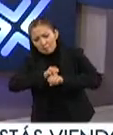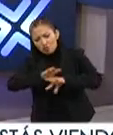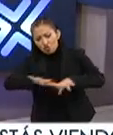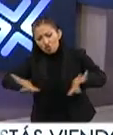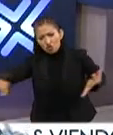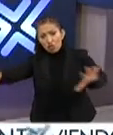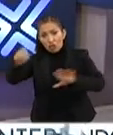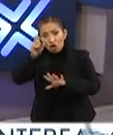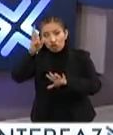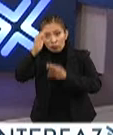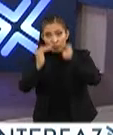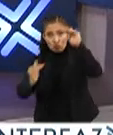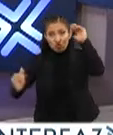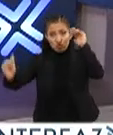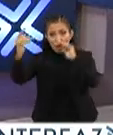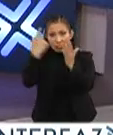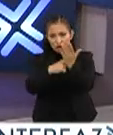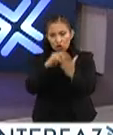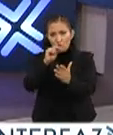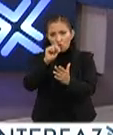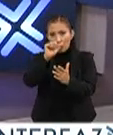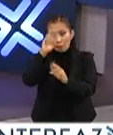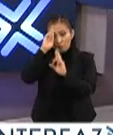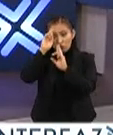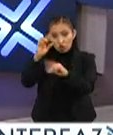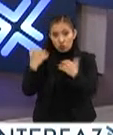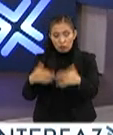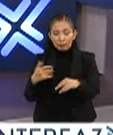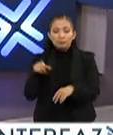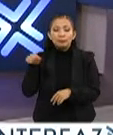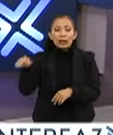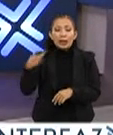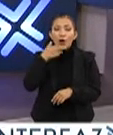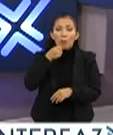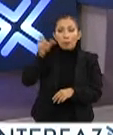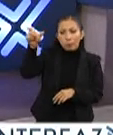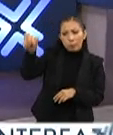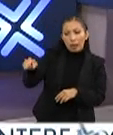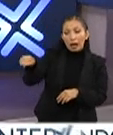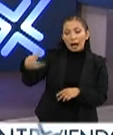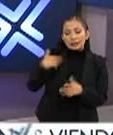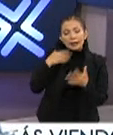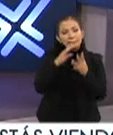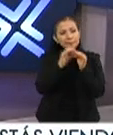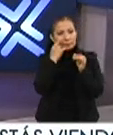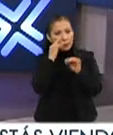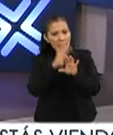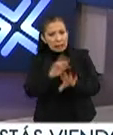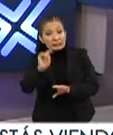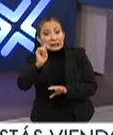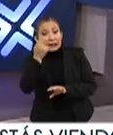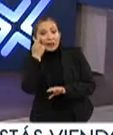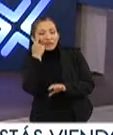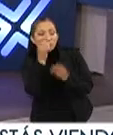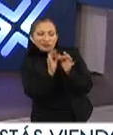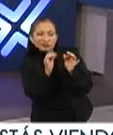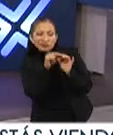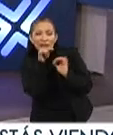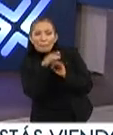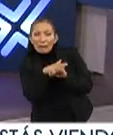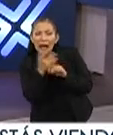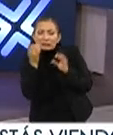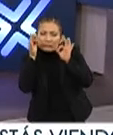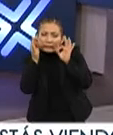doctor emérito por la UNAM y de hecho él fue el que realizó la explicación más técnica,